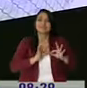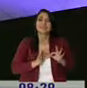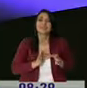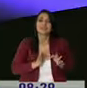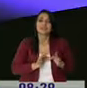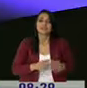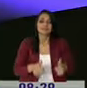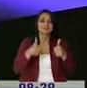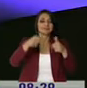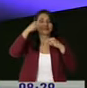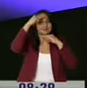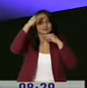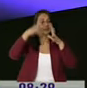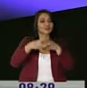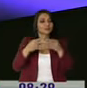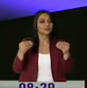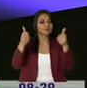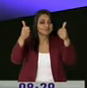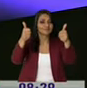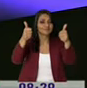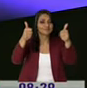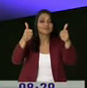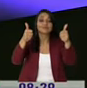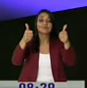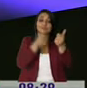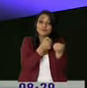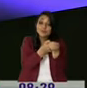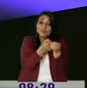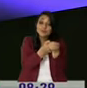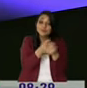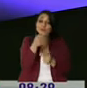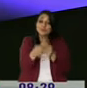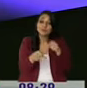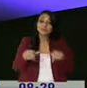excelentes noticias. Enhorabuena, contribuir con un granito de arena en este, el primer noticiero.